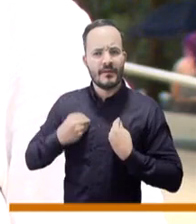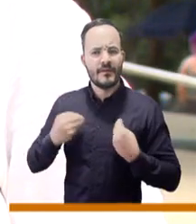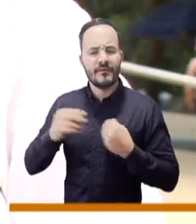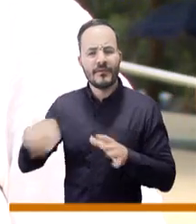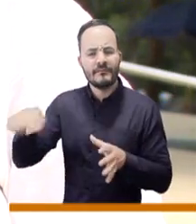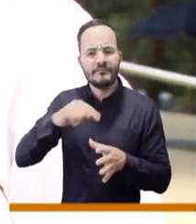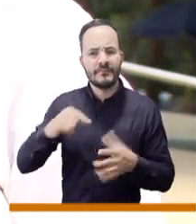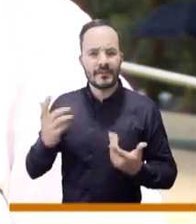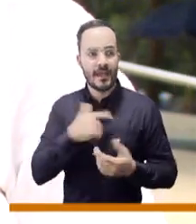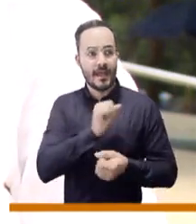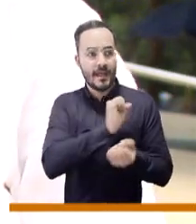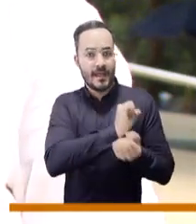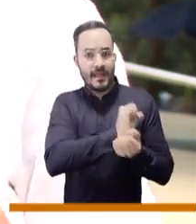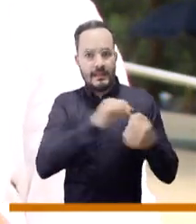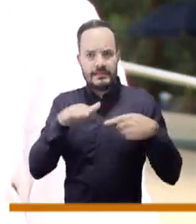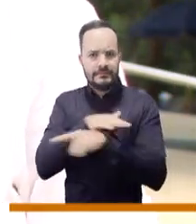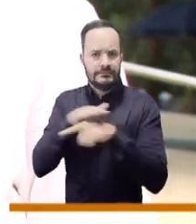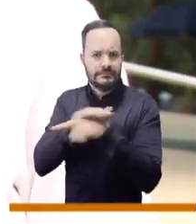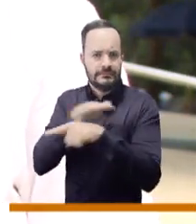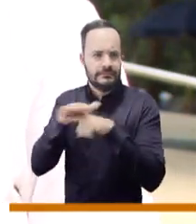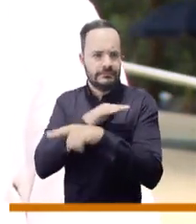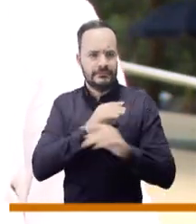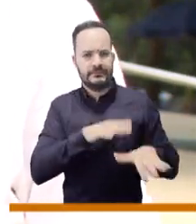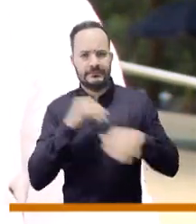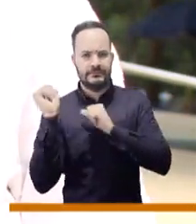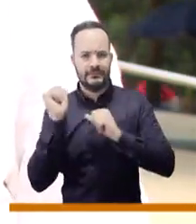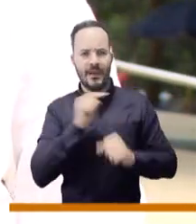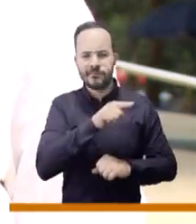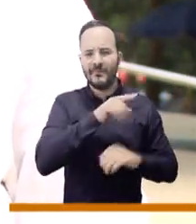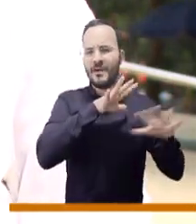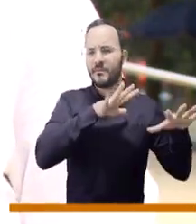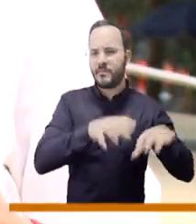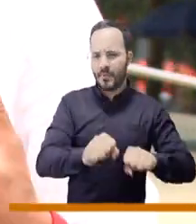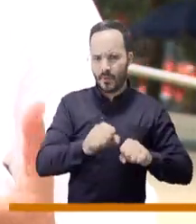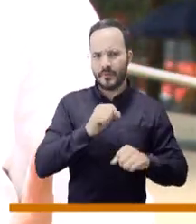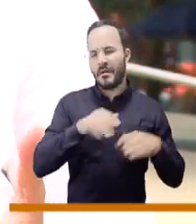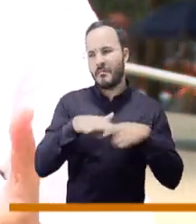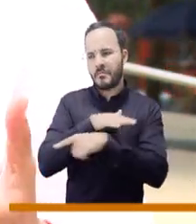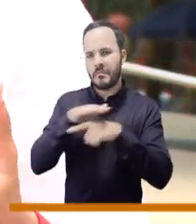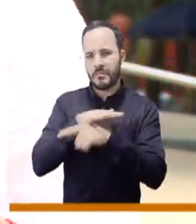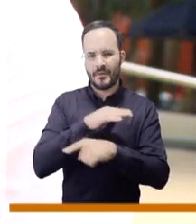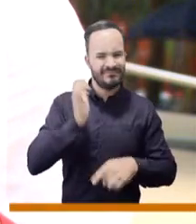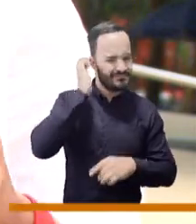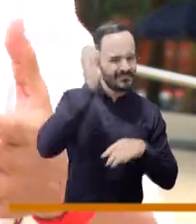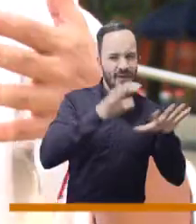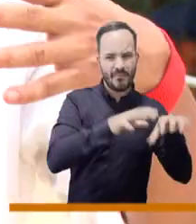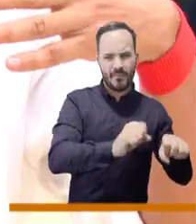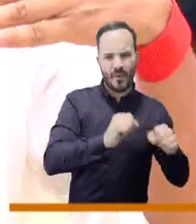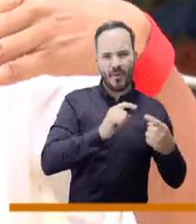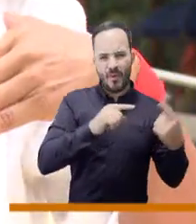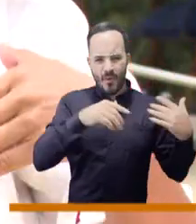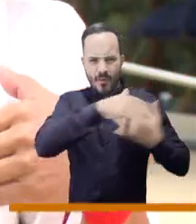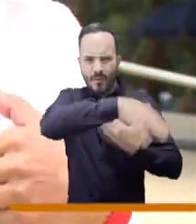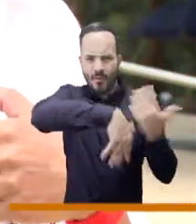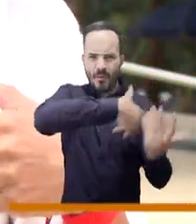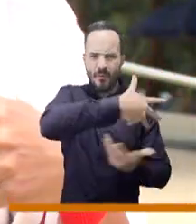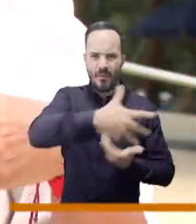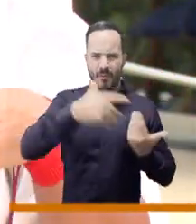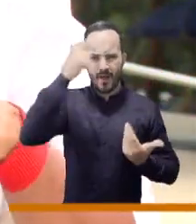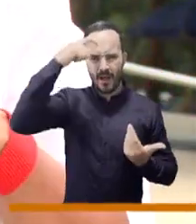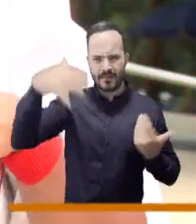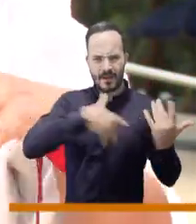gente esclavizante de la colonialidad europea, cartagenera, y entraron por el